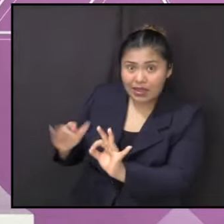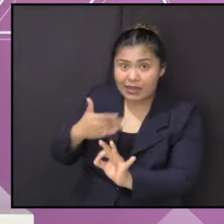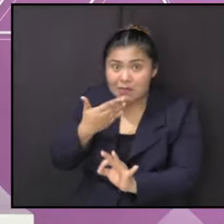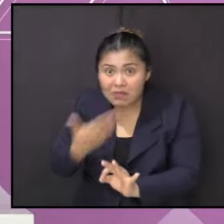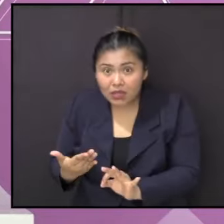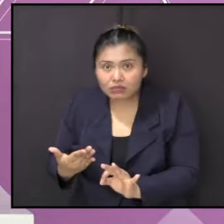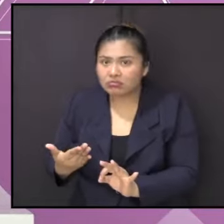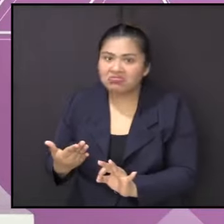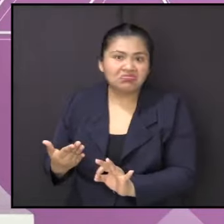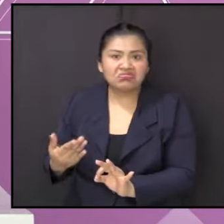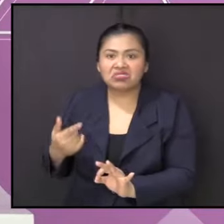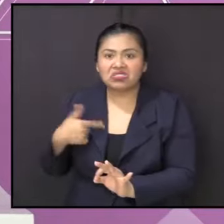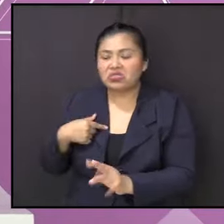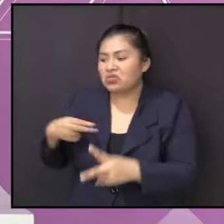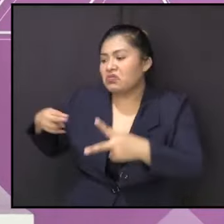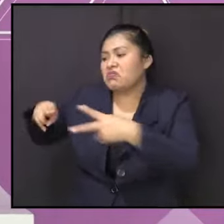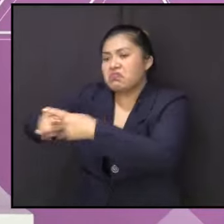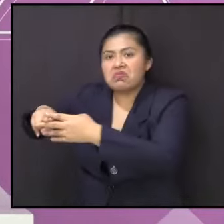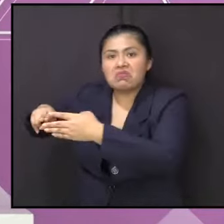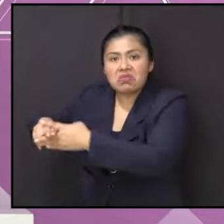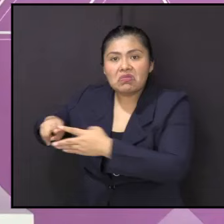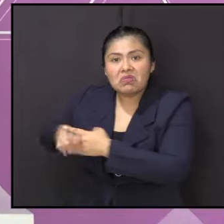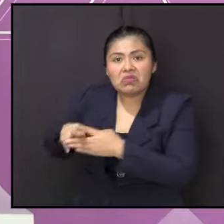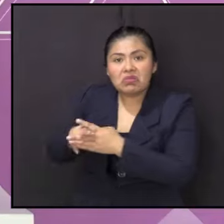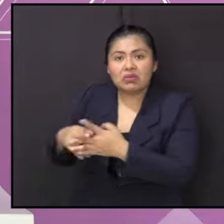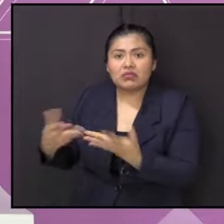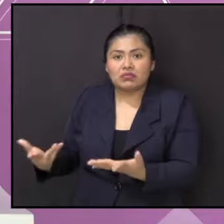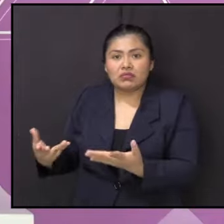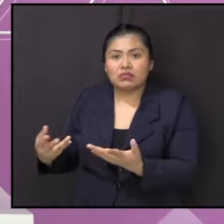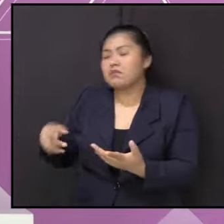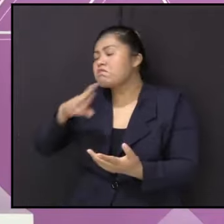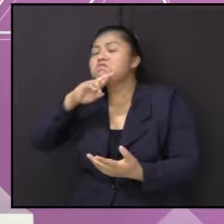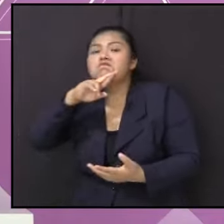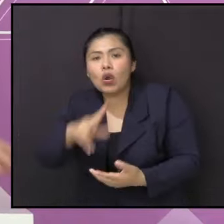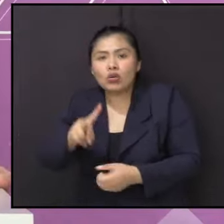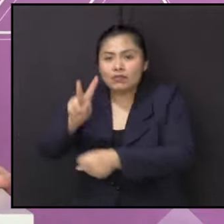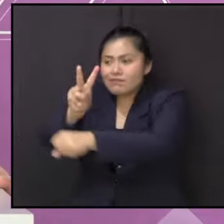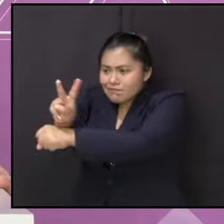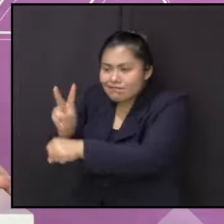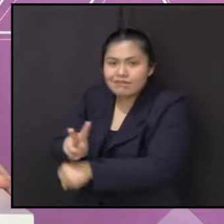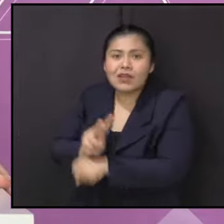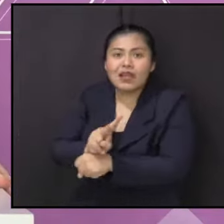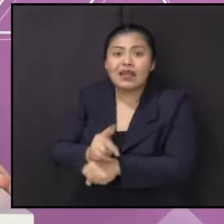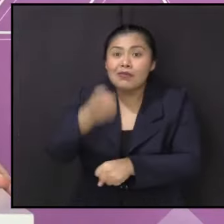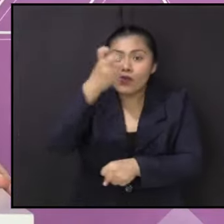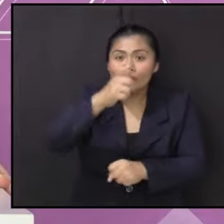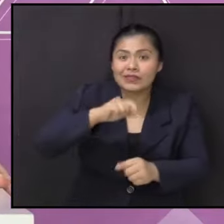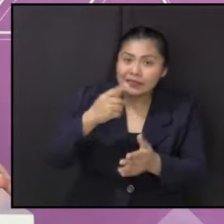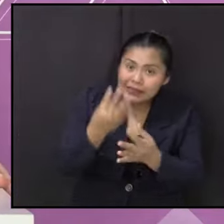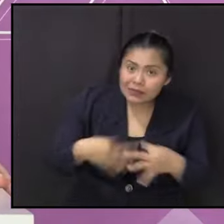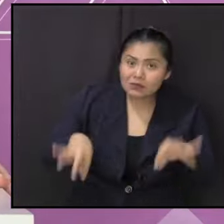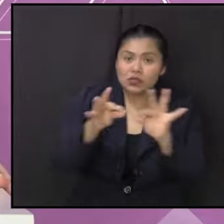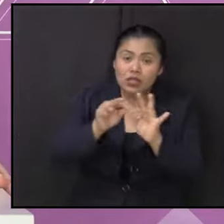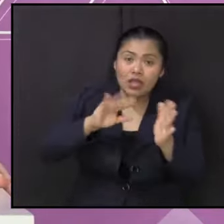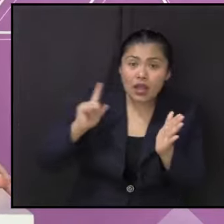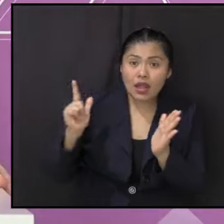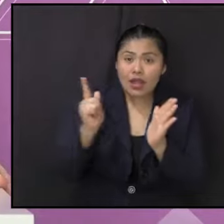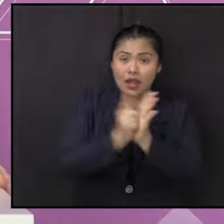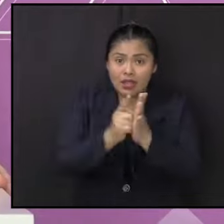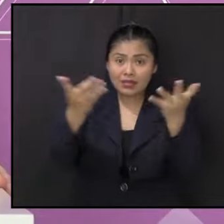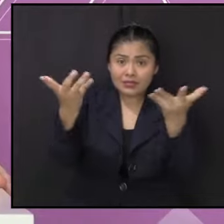estamos matando y no la estamos vigilando. Por eso es importante que a través de la legislatura se apoye a través de un